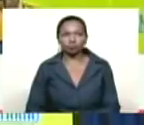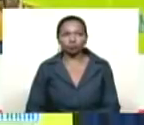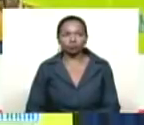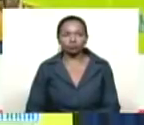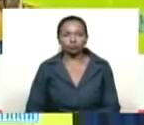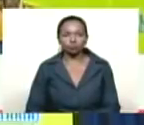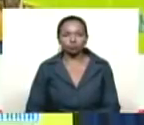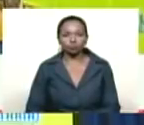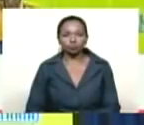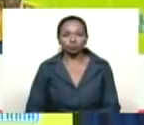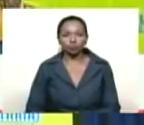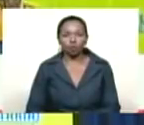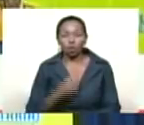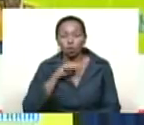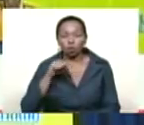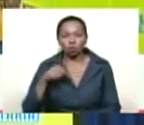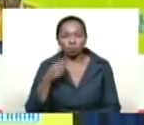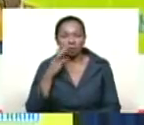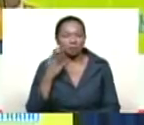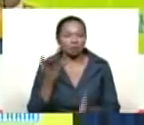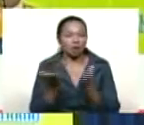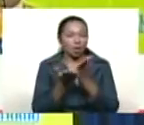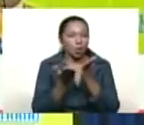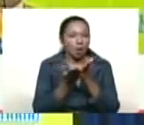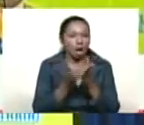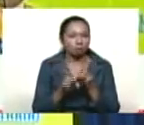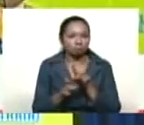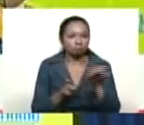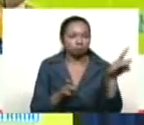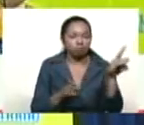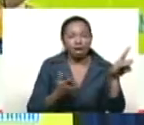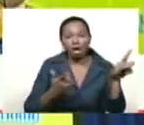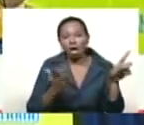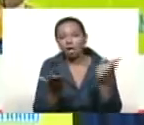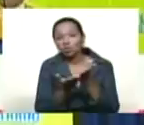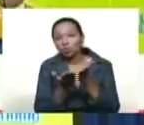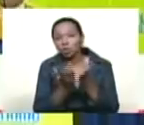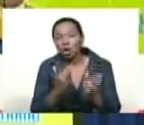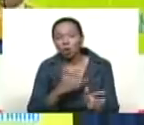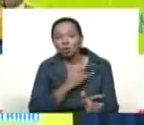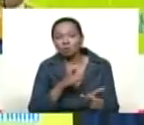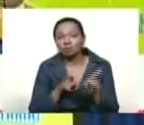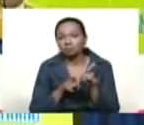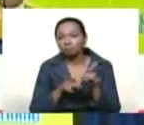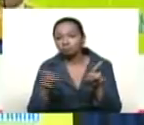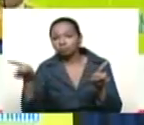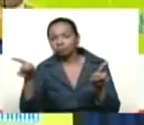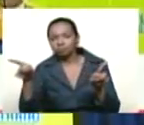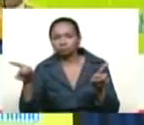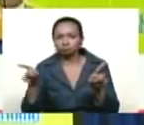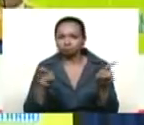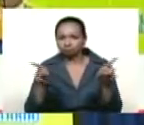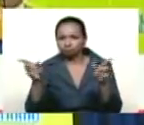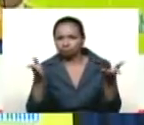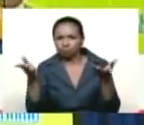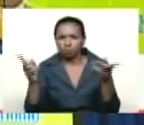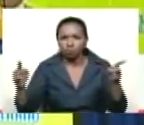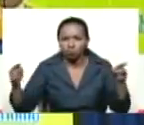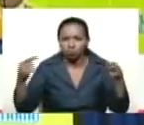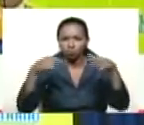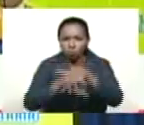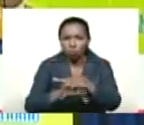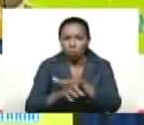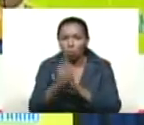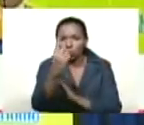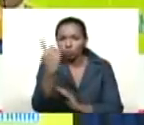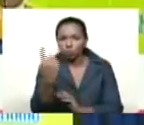No puede ser de otra manera, la escuela no puede ir por un lado, estudios universitarios, y por otro lado la universidad es uno solo, un solo